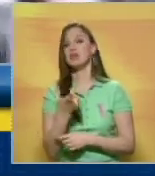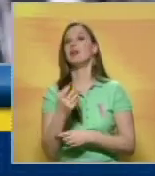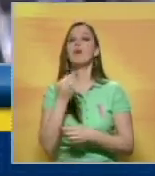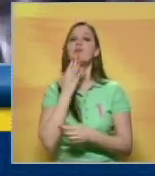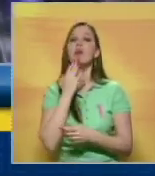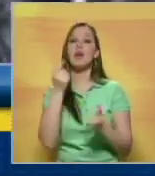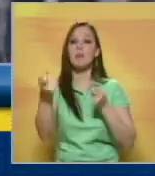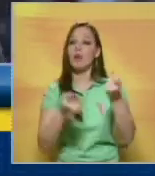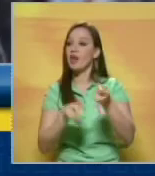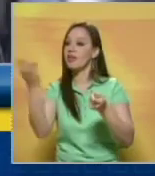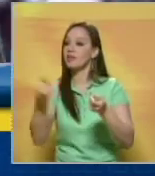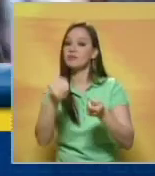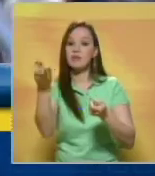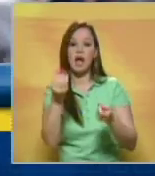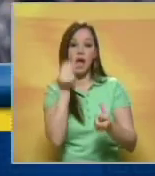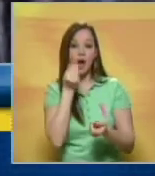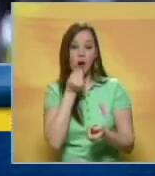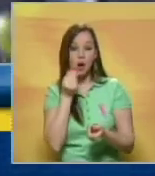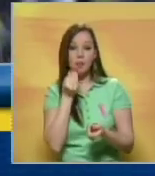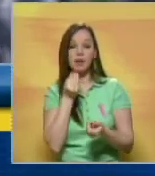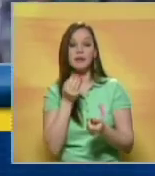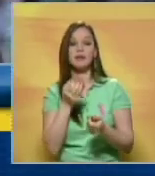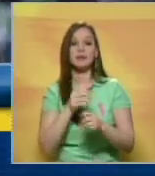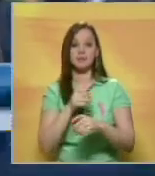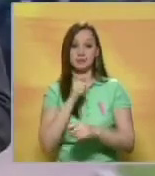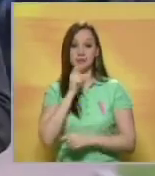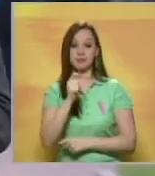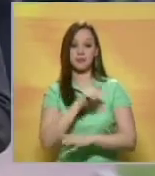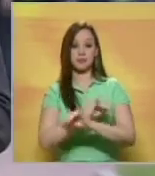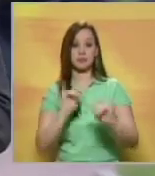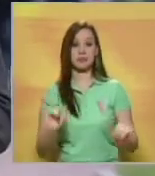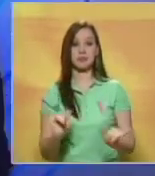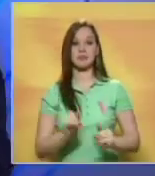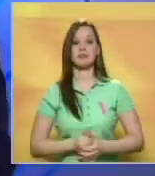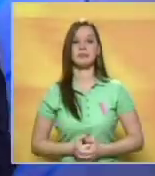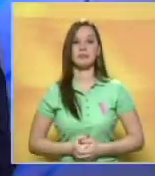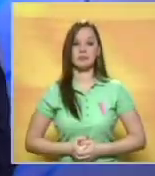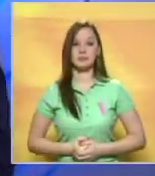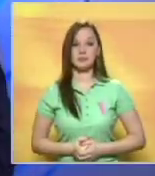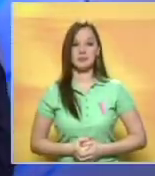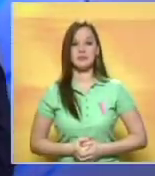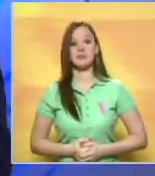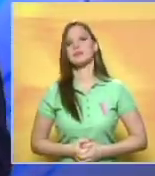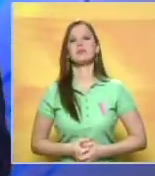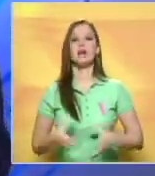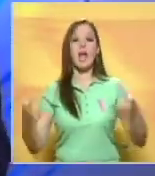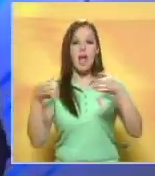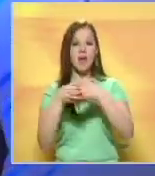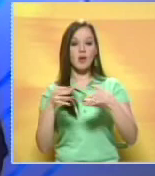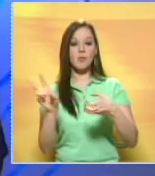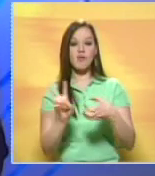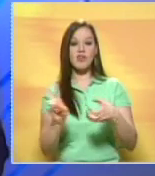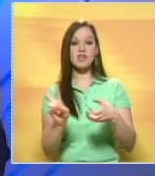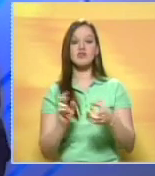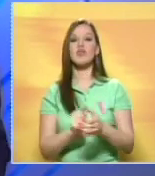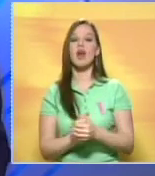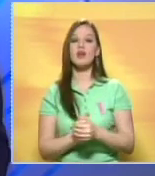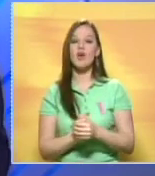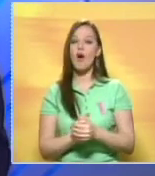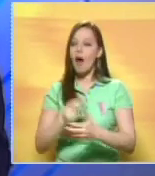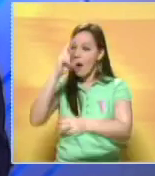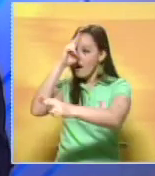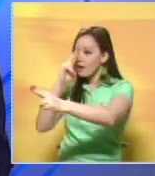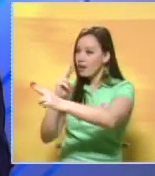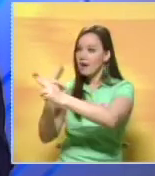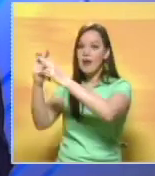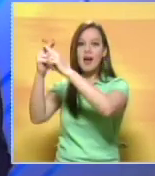producción y distribución de alimentos. José Leonardo Nava, Noticiero Venevisión. El grupo venezolano Círculo Dub rindió